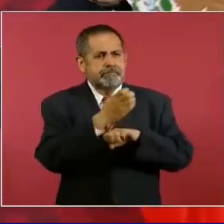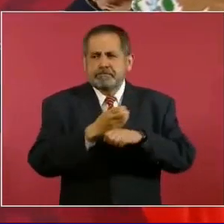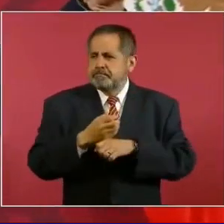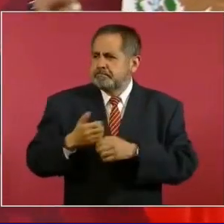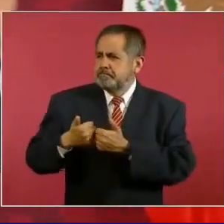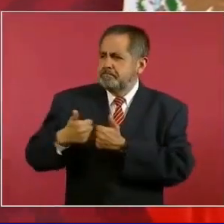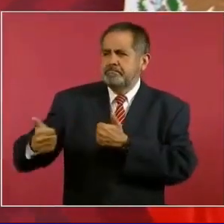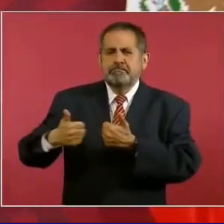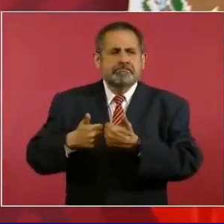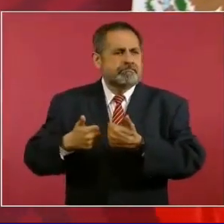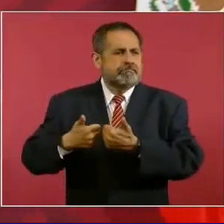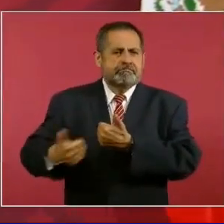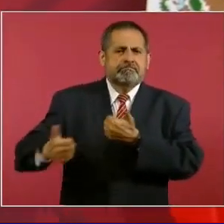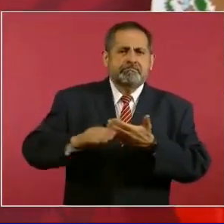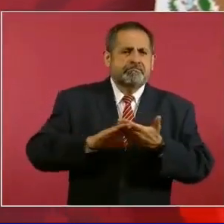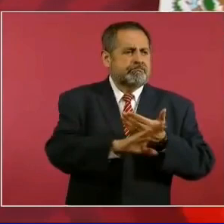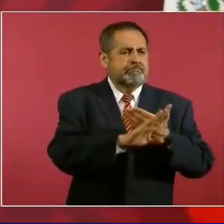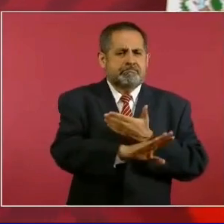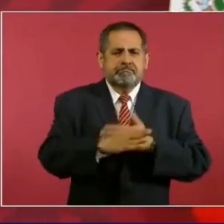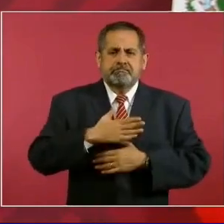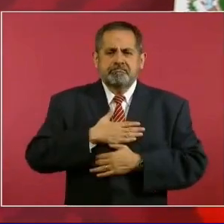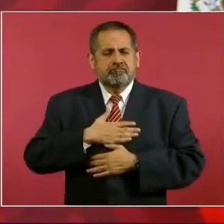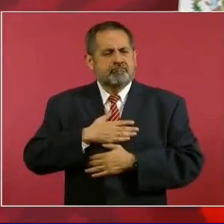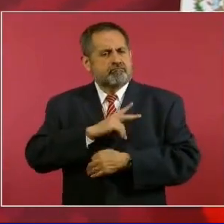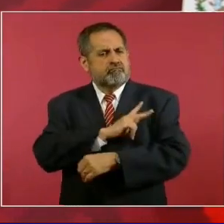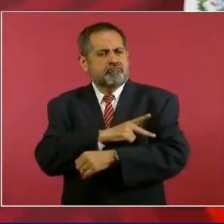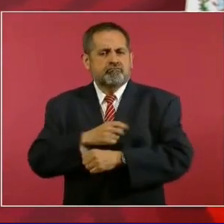cotos de poder